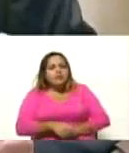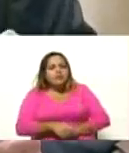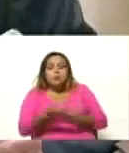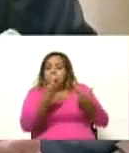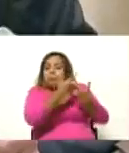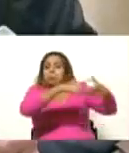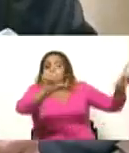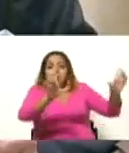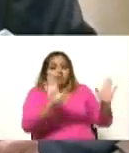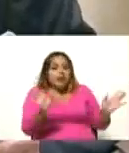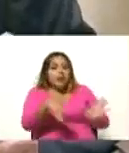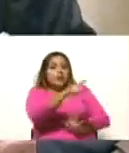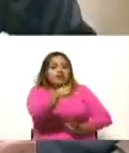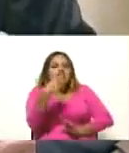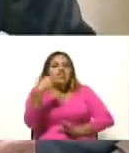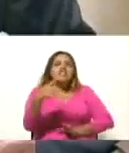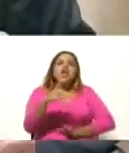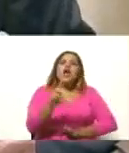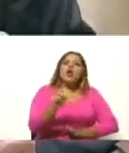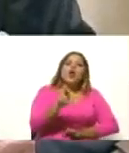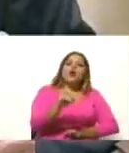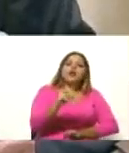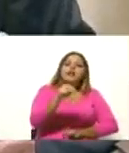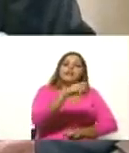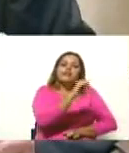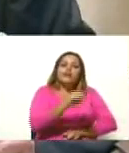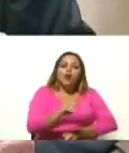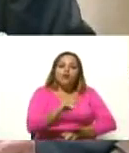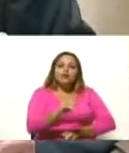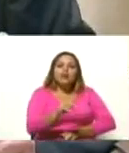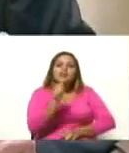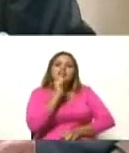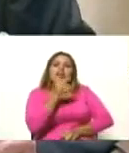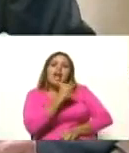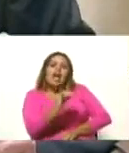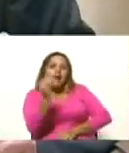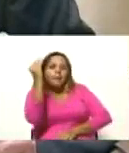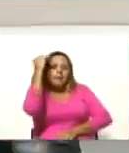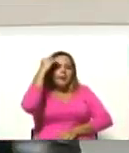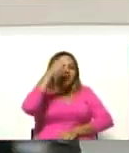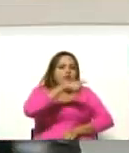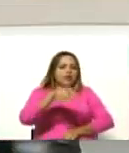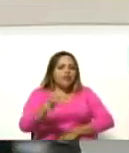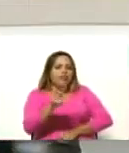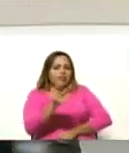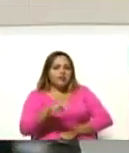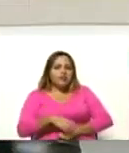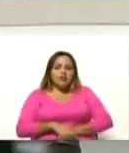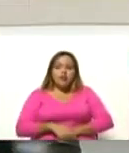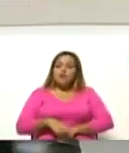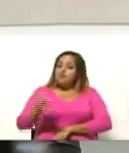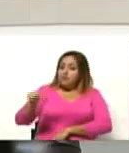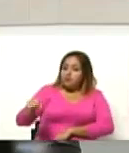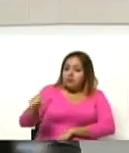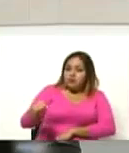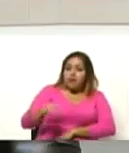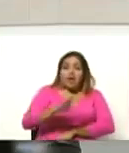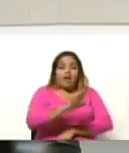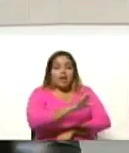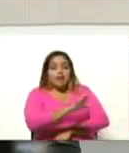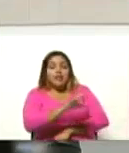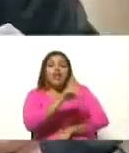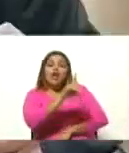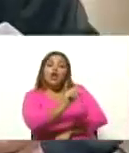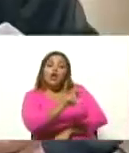sin lista. Aquí lo que queremos medir es quién está en la mente del venezolano. Y si le faltaba una cereza. Lorenzo,